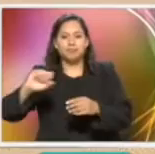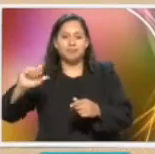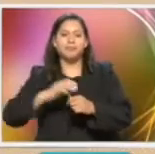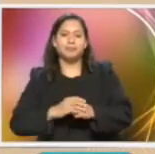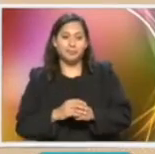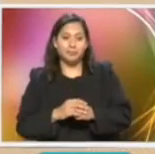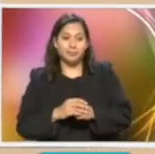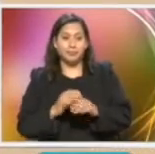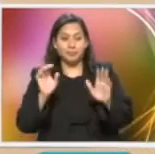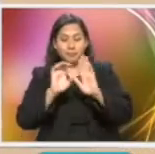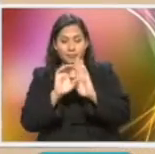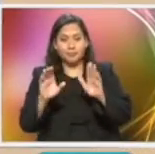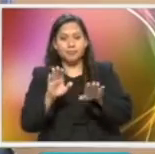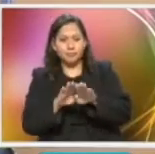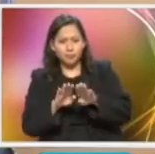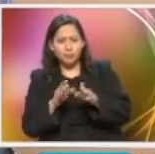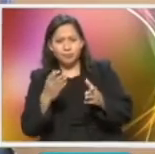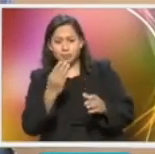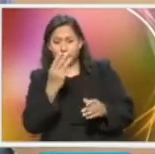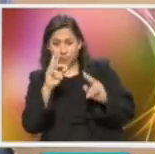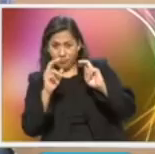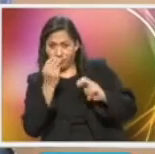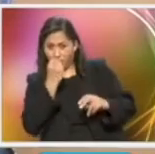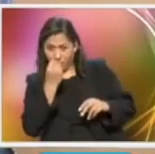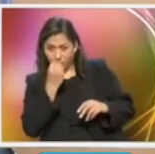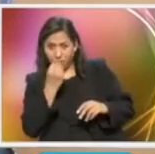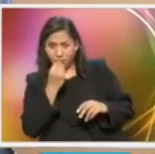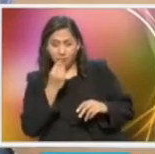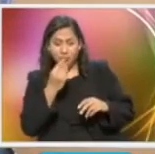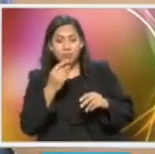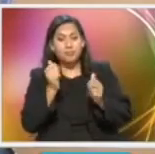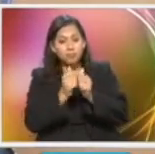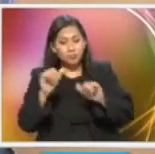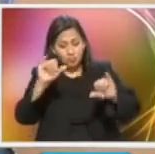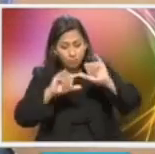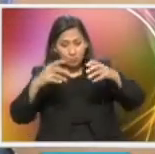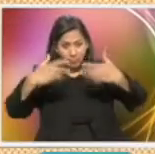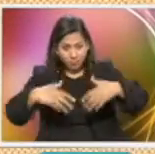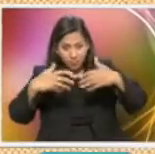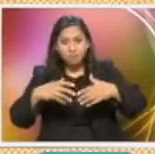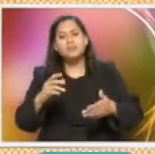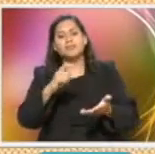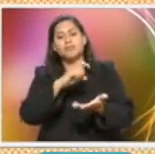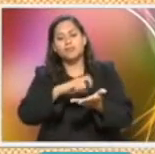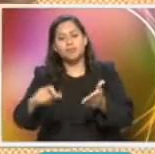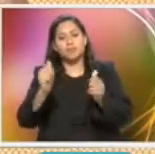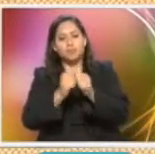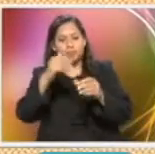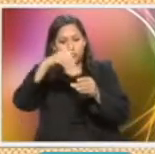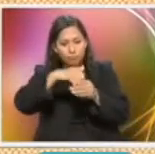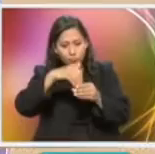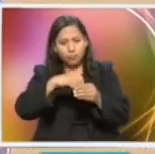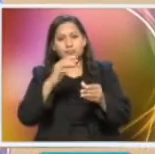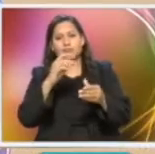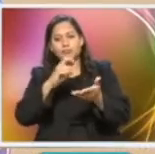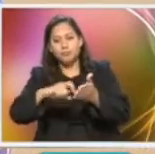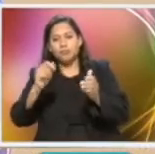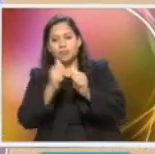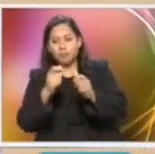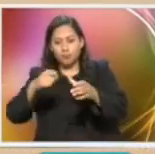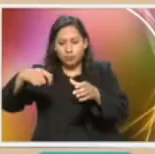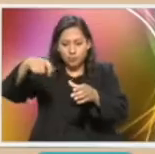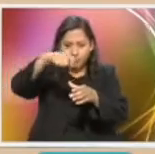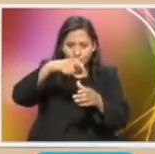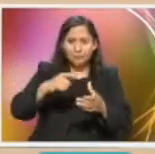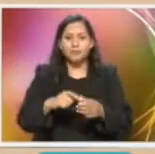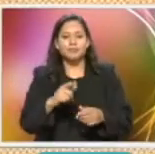El sistema de alimentación industrializado, que todo lo compramos ya empaquetado y que nos dura y que siempre va